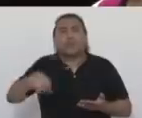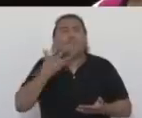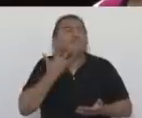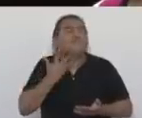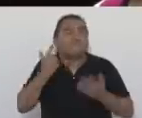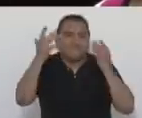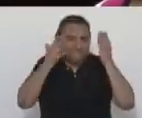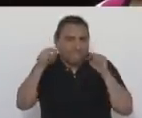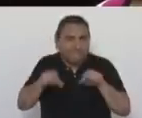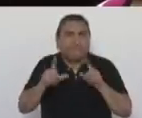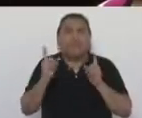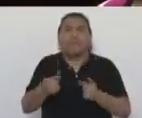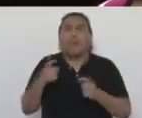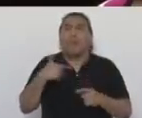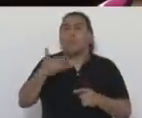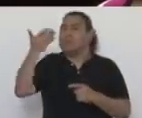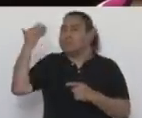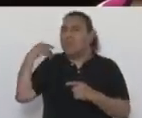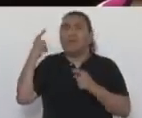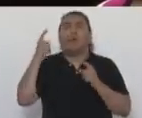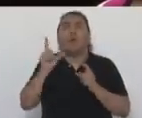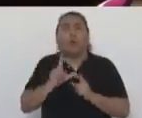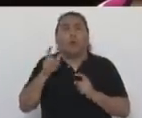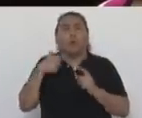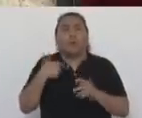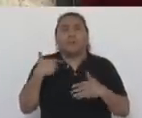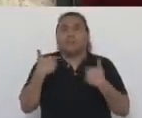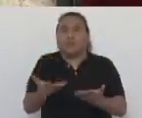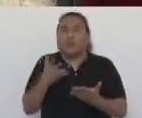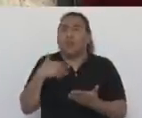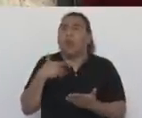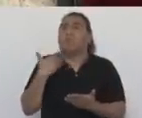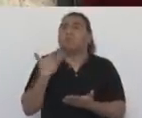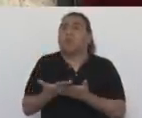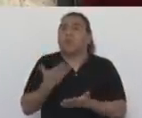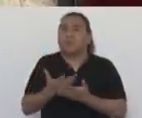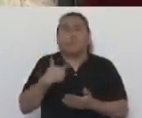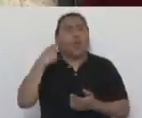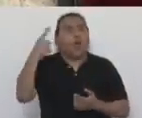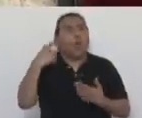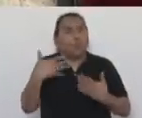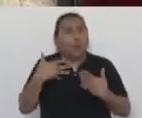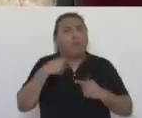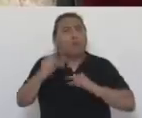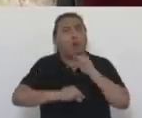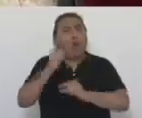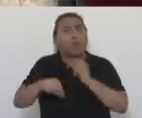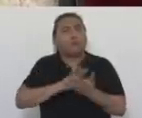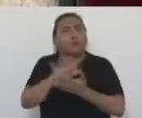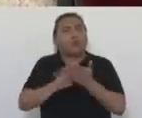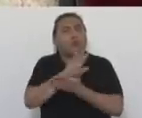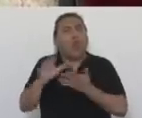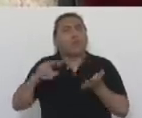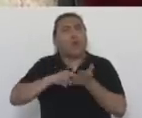desastre. El pasado lunes, en la presentación de una propuesta que creo puede comenzar a resolver los problemas de mi